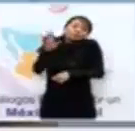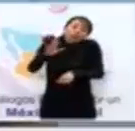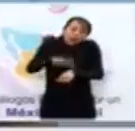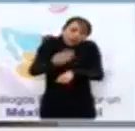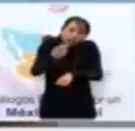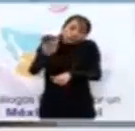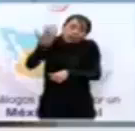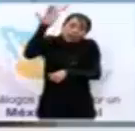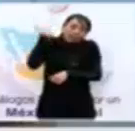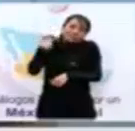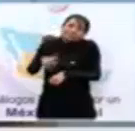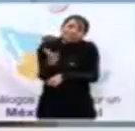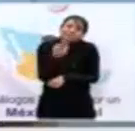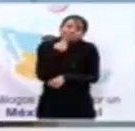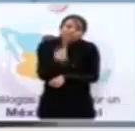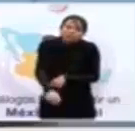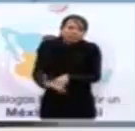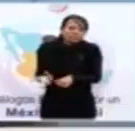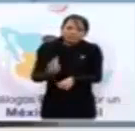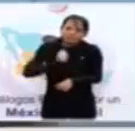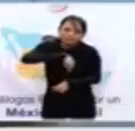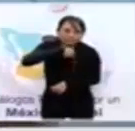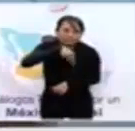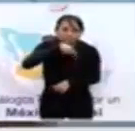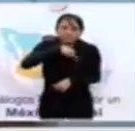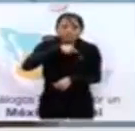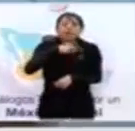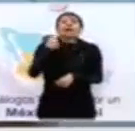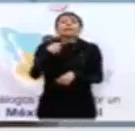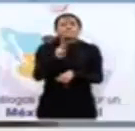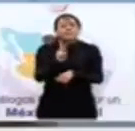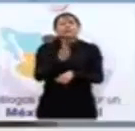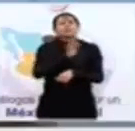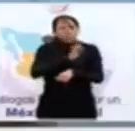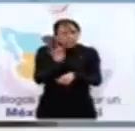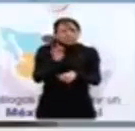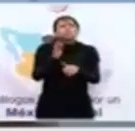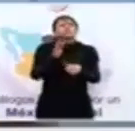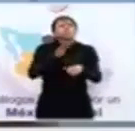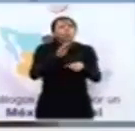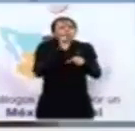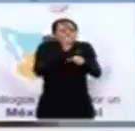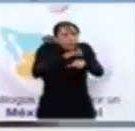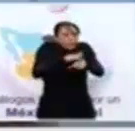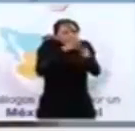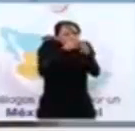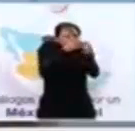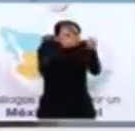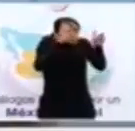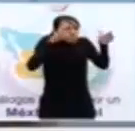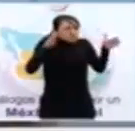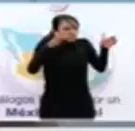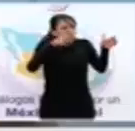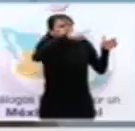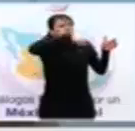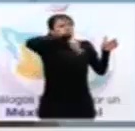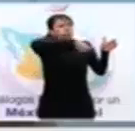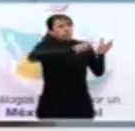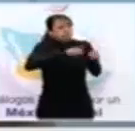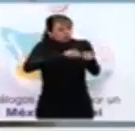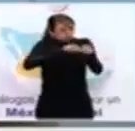construcción de un extensionismo que sí llegue a los productores y donde estén estos responsables en su